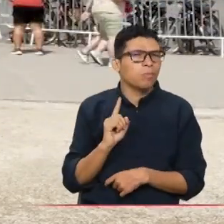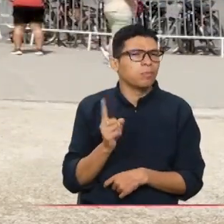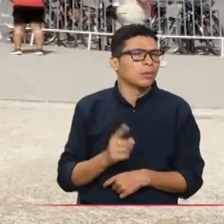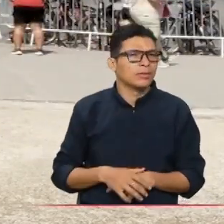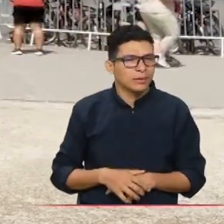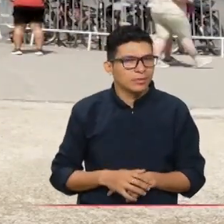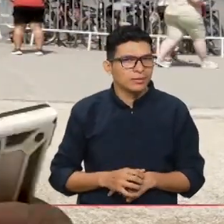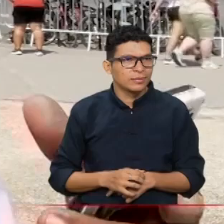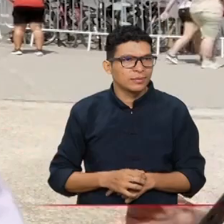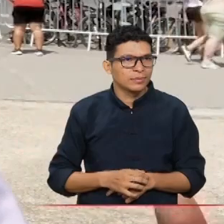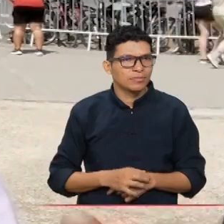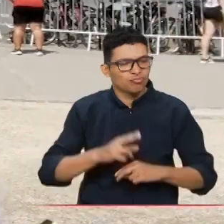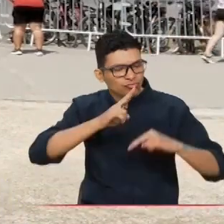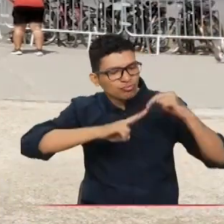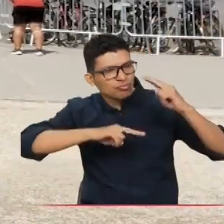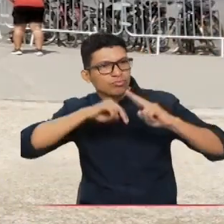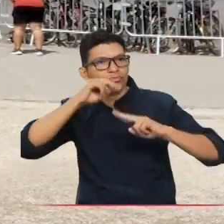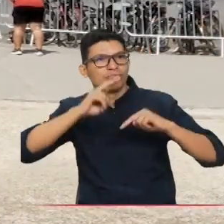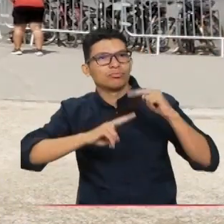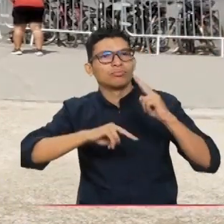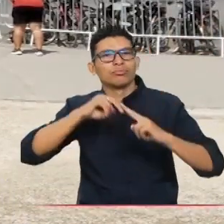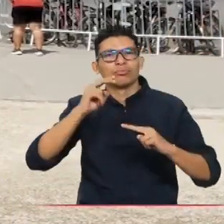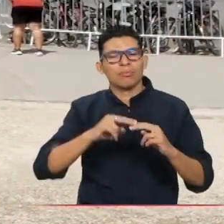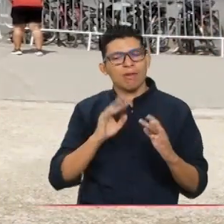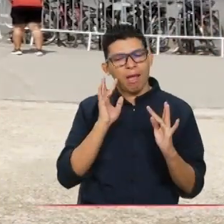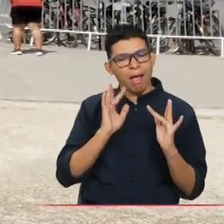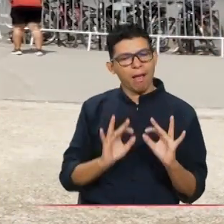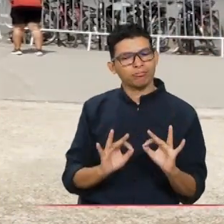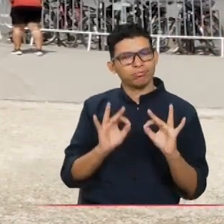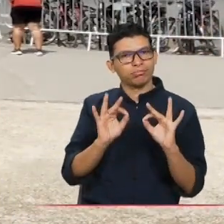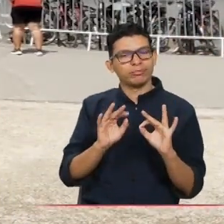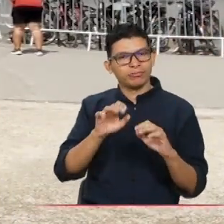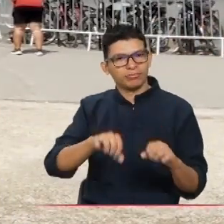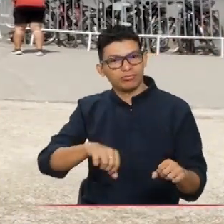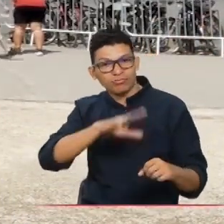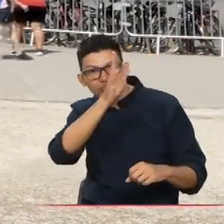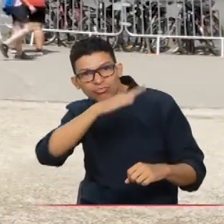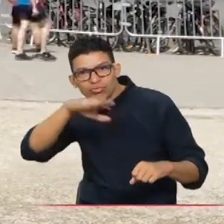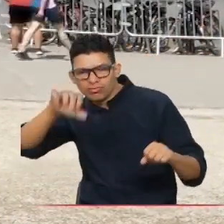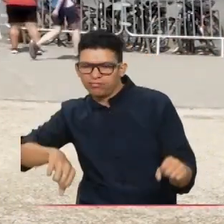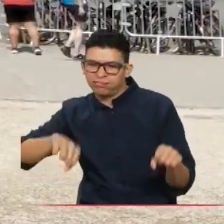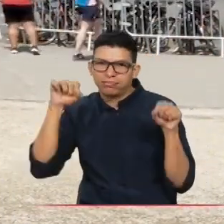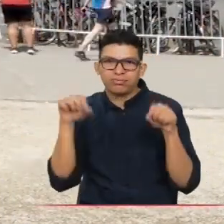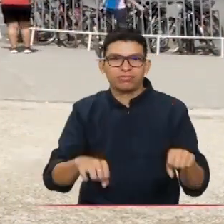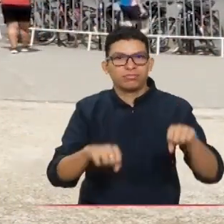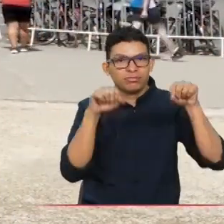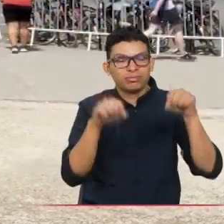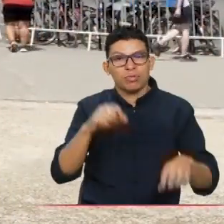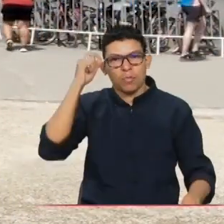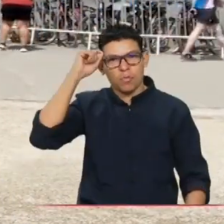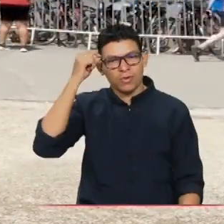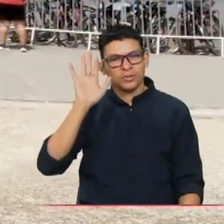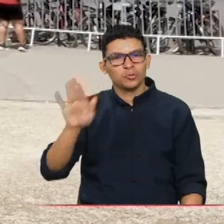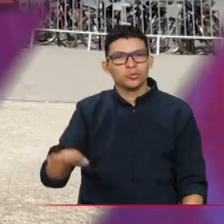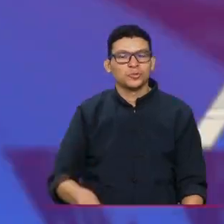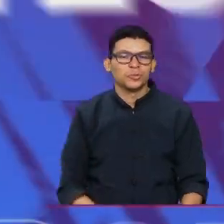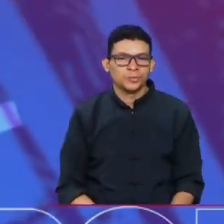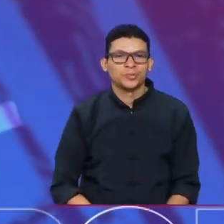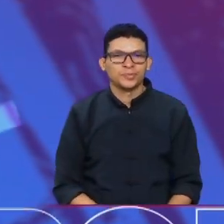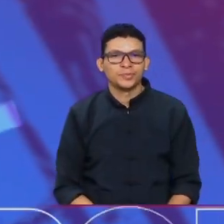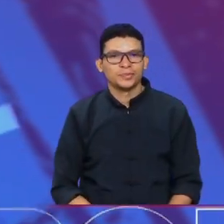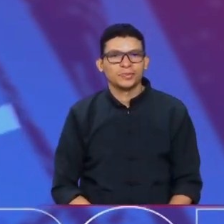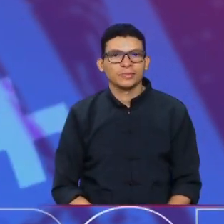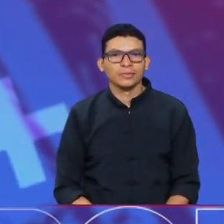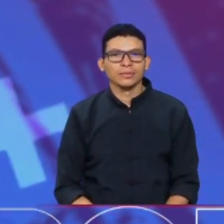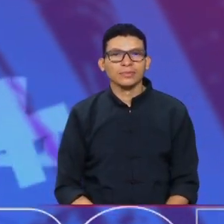de construir un idóneo campo de BMX Freestyle en territorio bugueño.